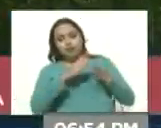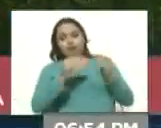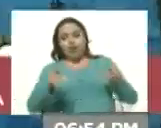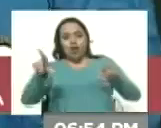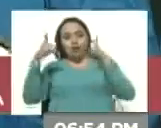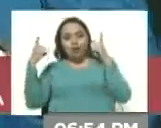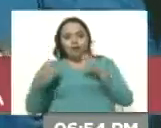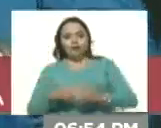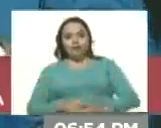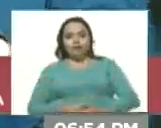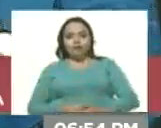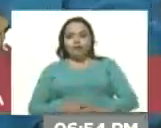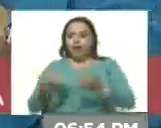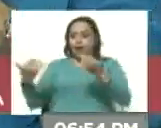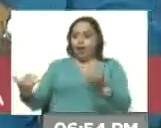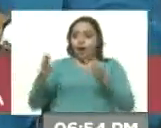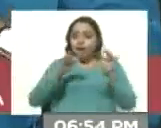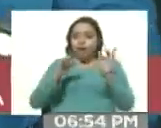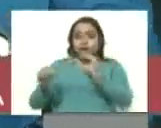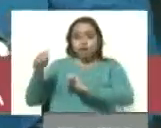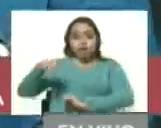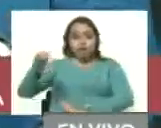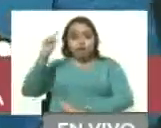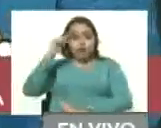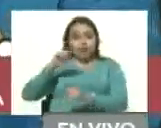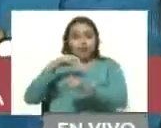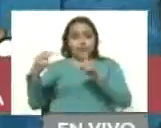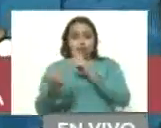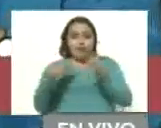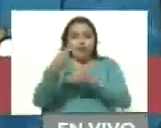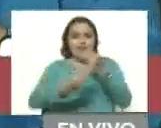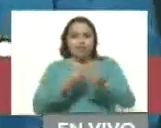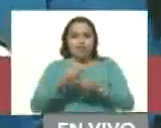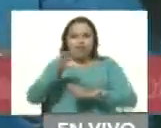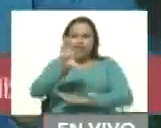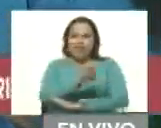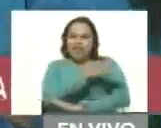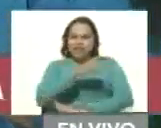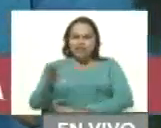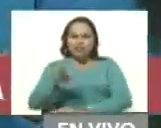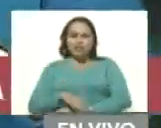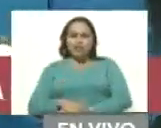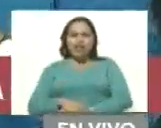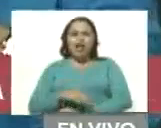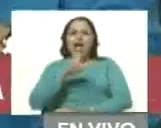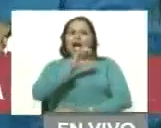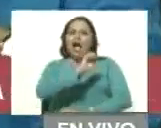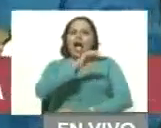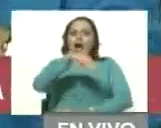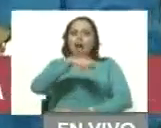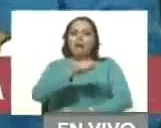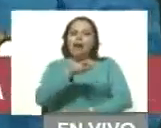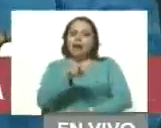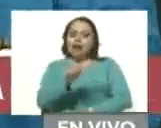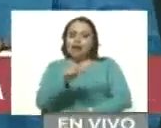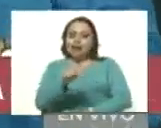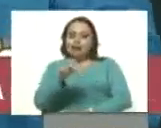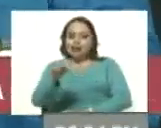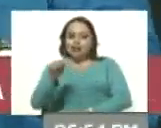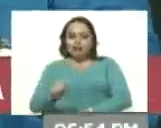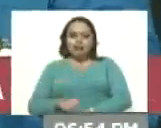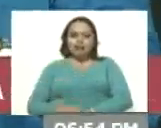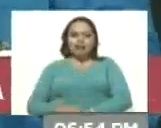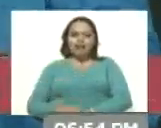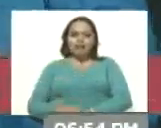vaya bien vamos a despedir entonces este programa 360 y lo vamos a hacer con un tema de amaranta el jaguar